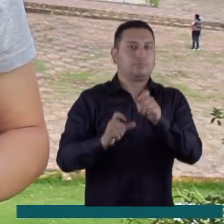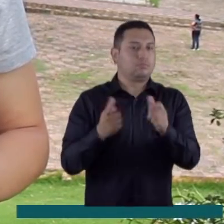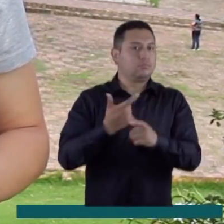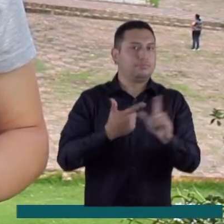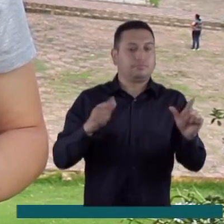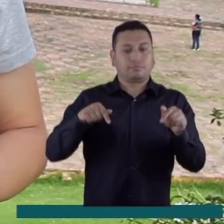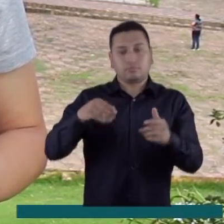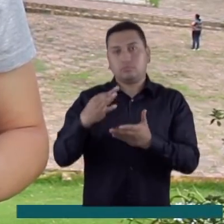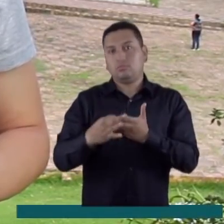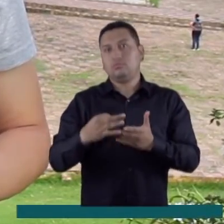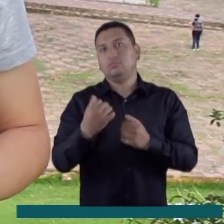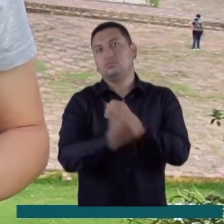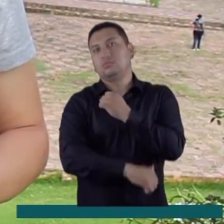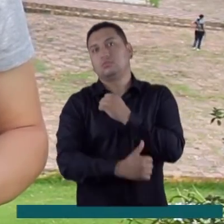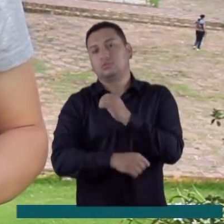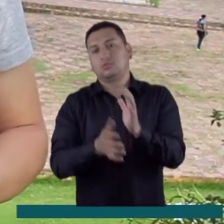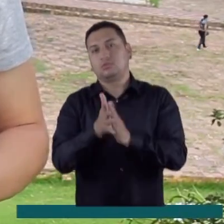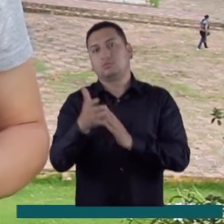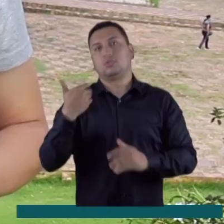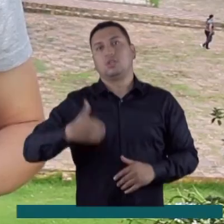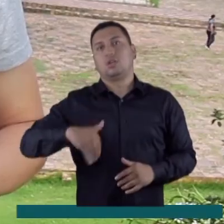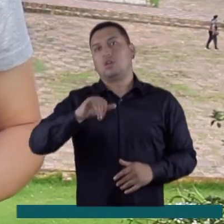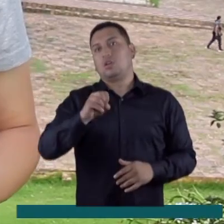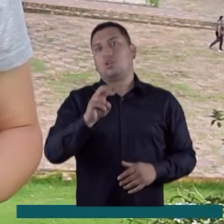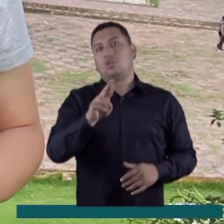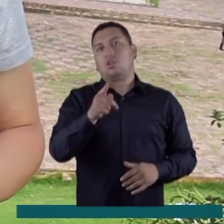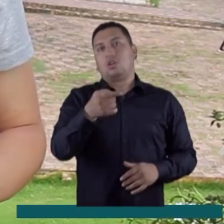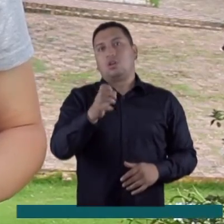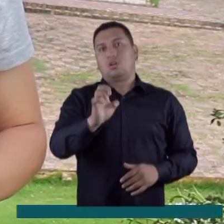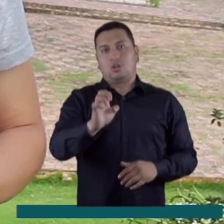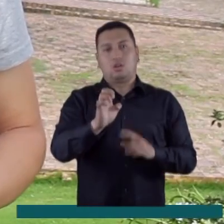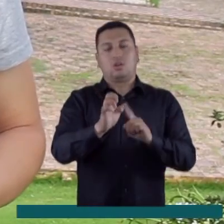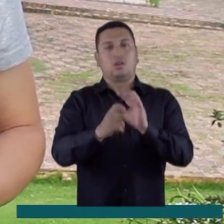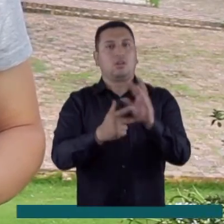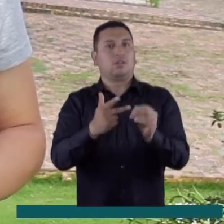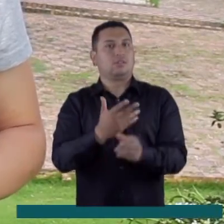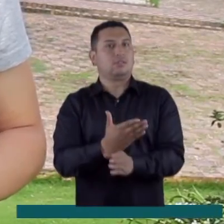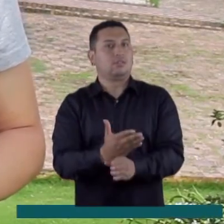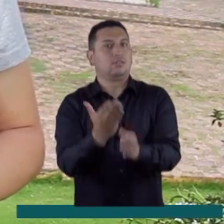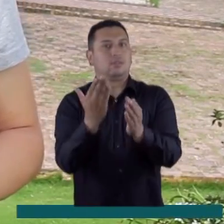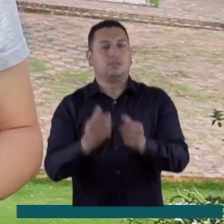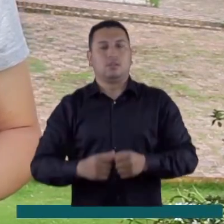personas en extrema pobreza desde la capital boyacense informó Jorge Torres para enlace 13